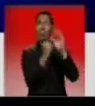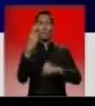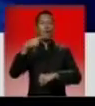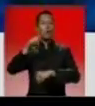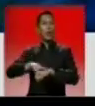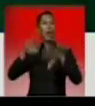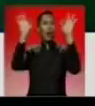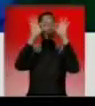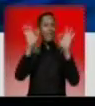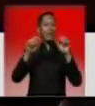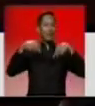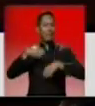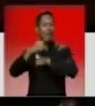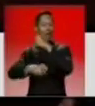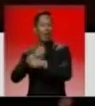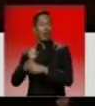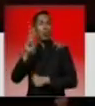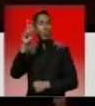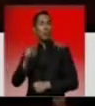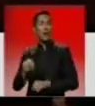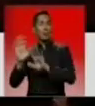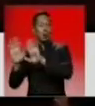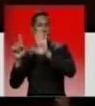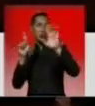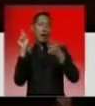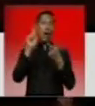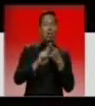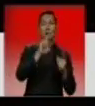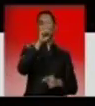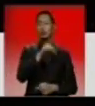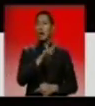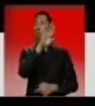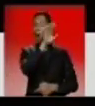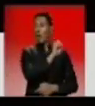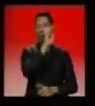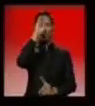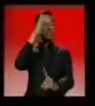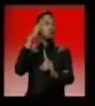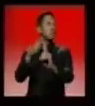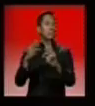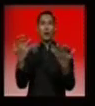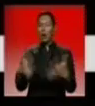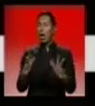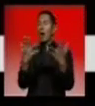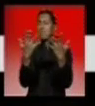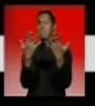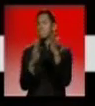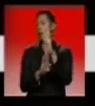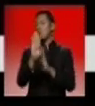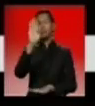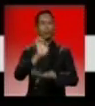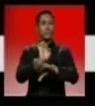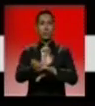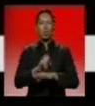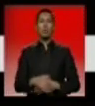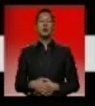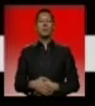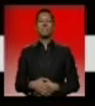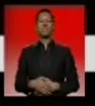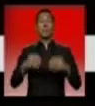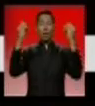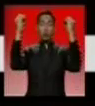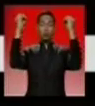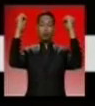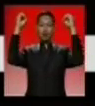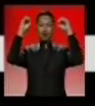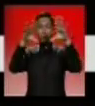Energía 2016-2040 con objetivos ambiciosos. Vamos por un país que cubra la demanda energética de todas las zonas rurales, un